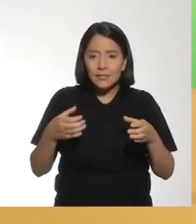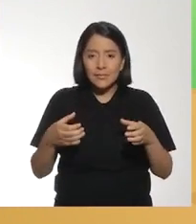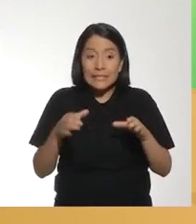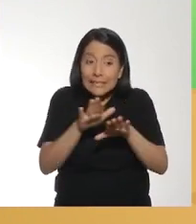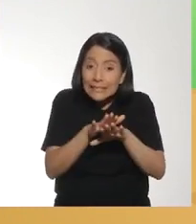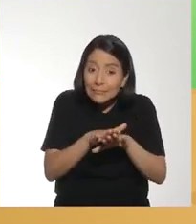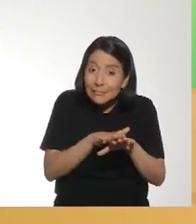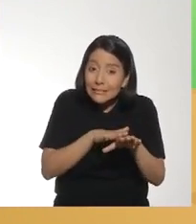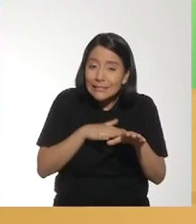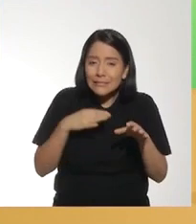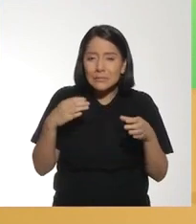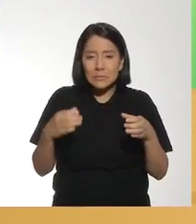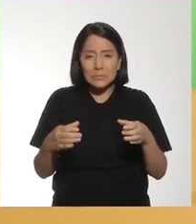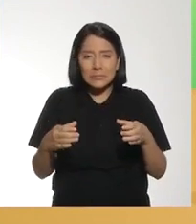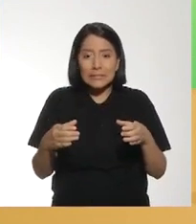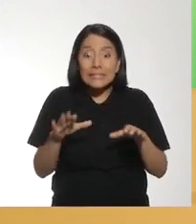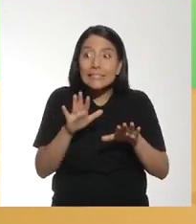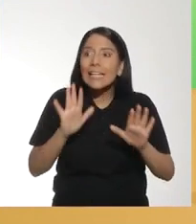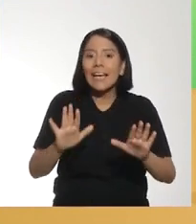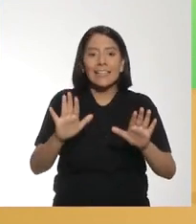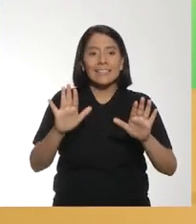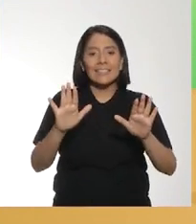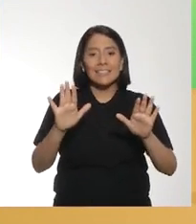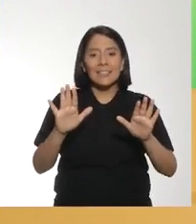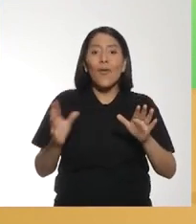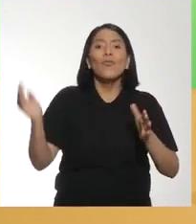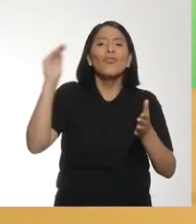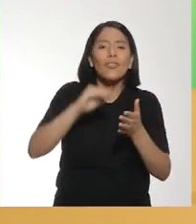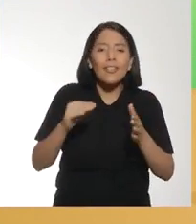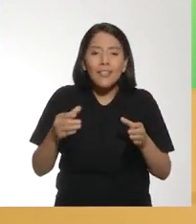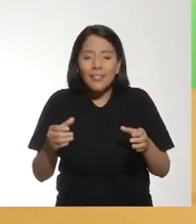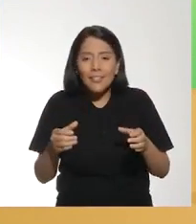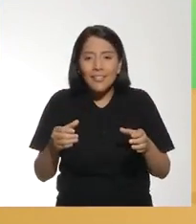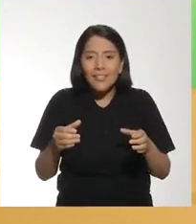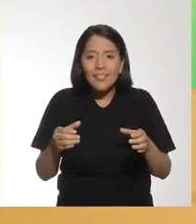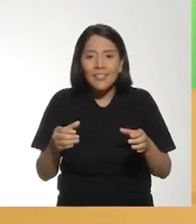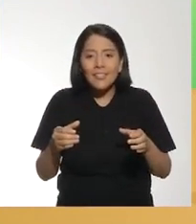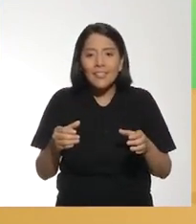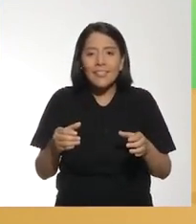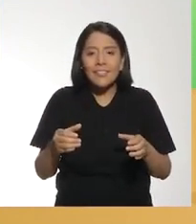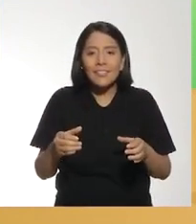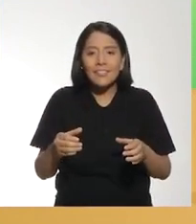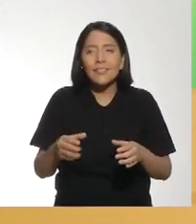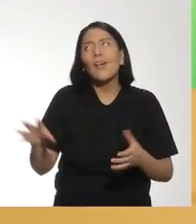Despacio. ¿Despacio? ¿Despacio? ¿Otra?